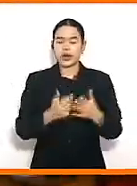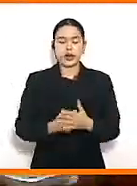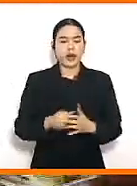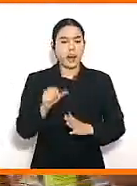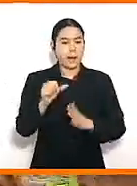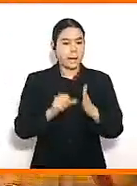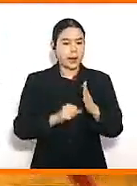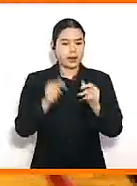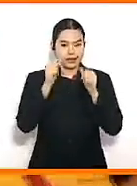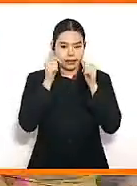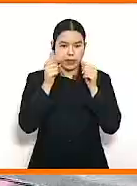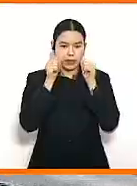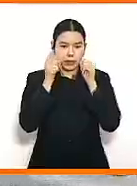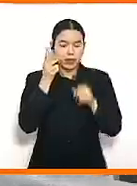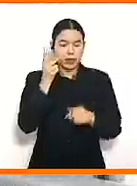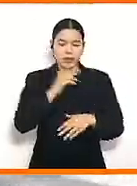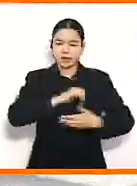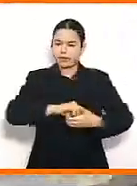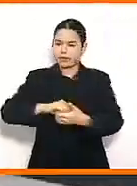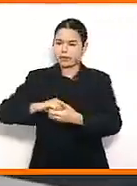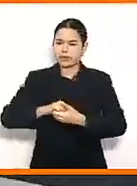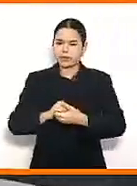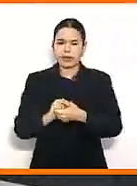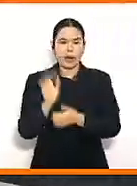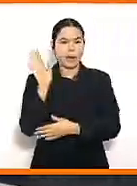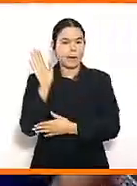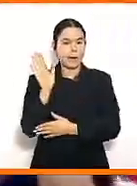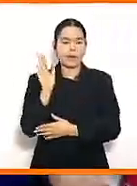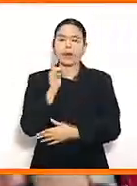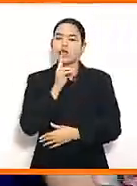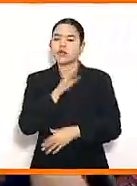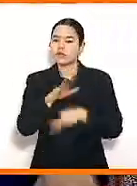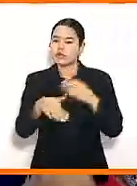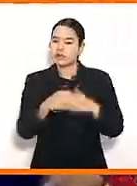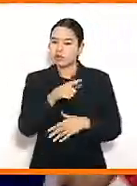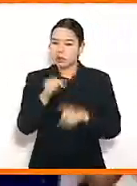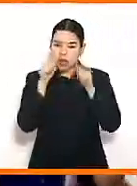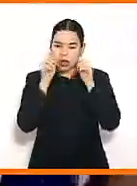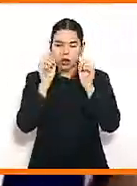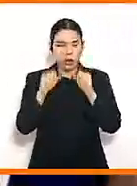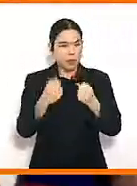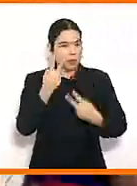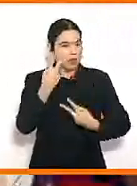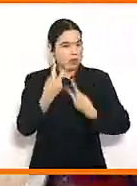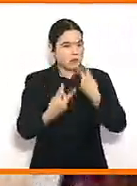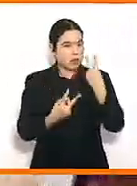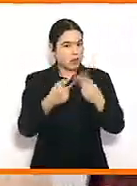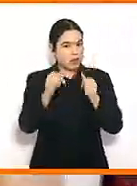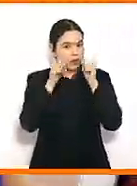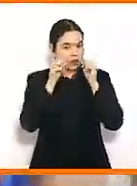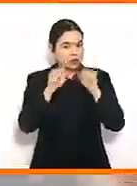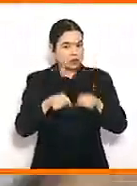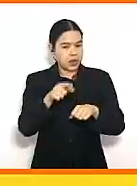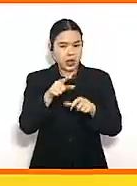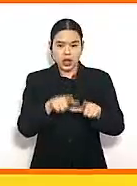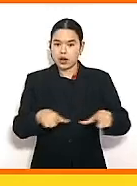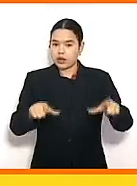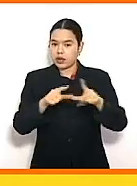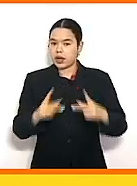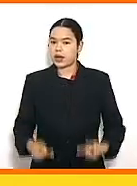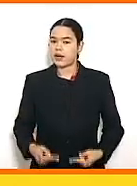lleno de solidaridad y compromiso con Honduras. Manténete atento, ya que nuestra próxima donación podría llegar a tu